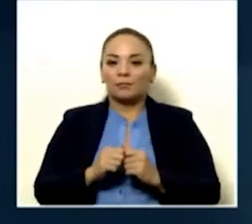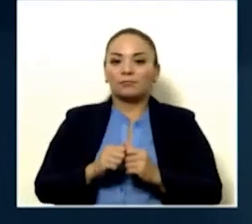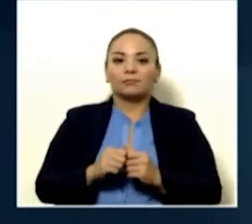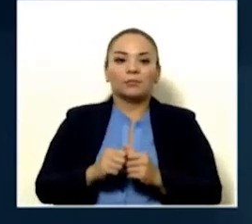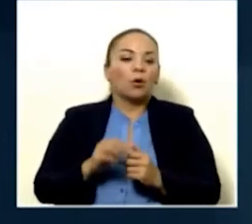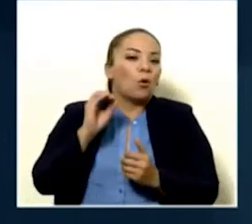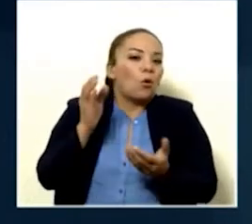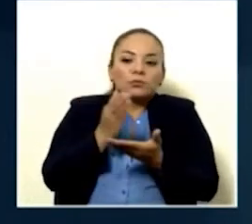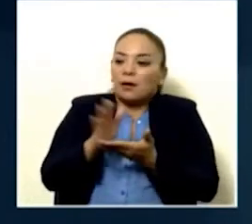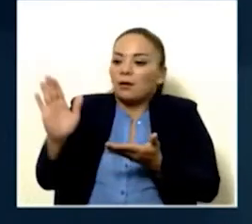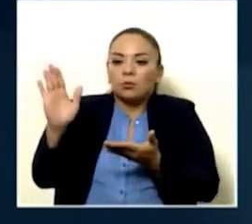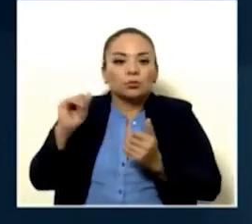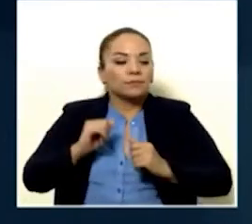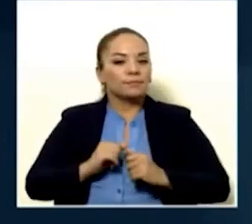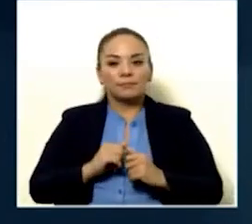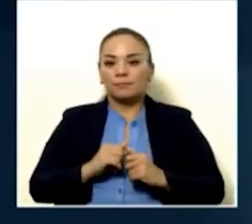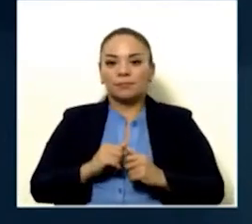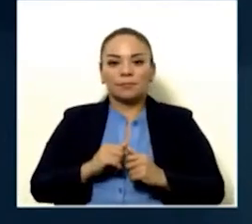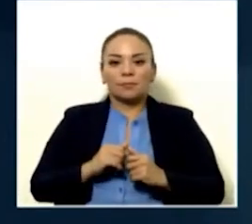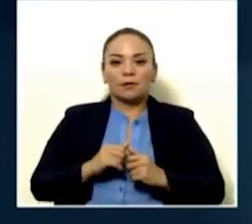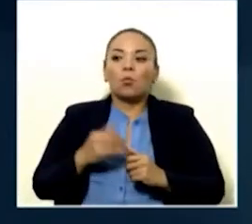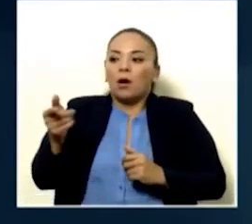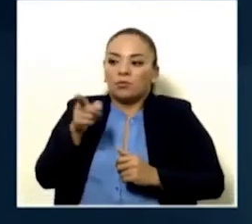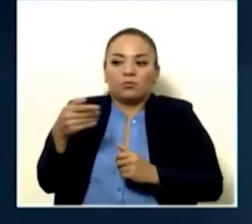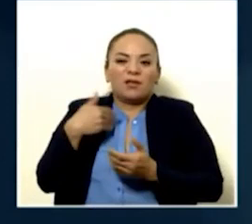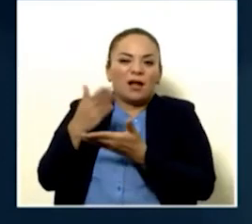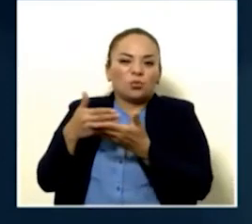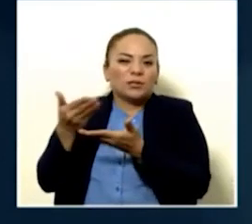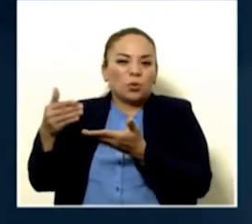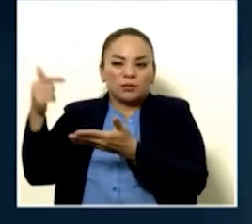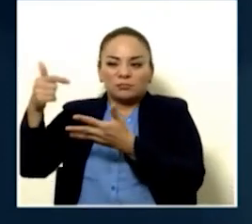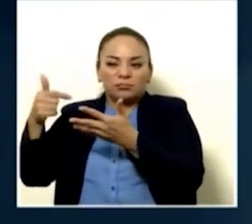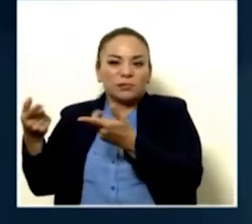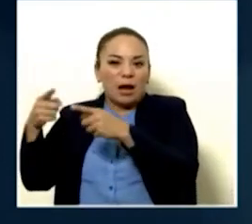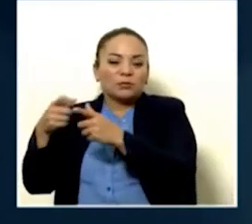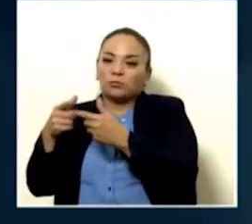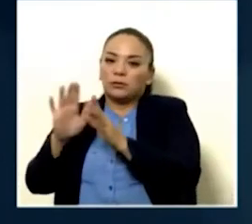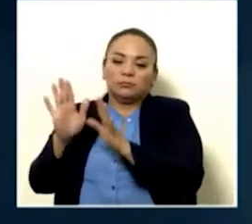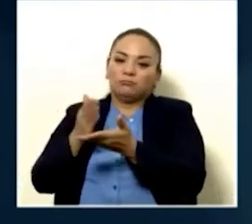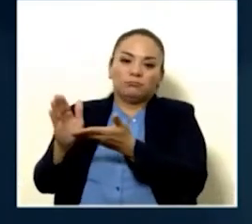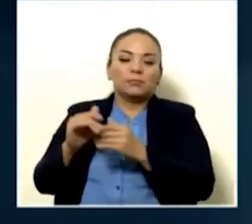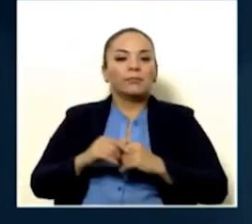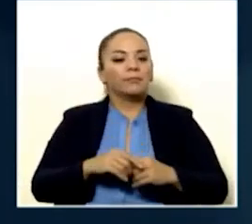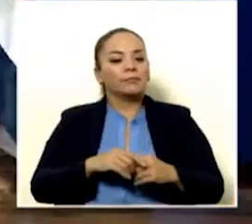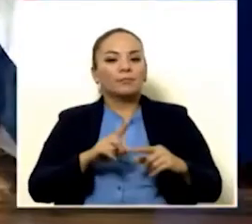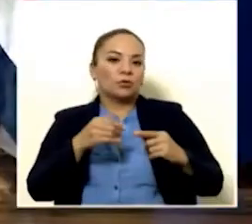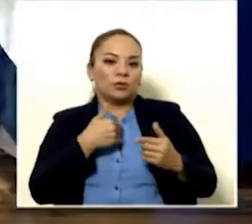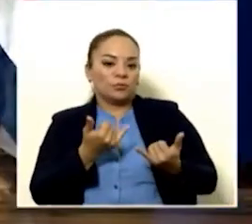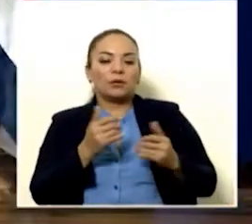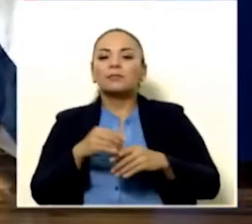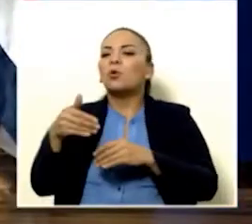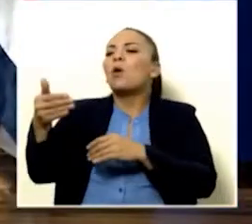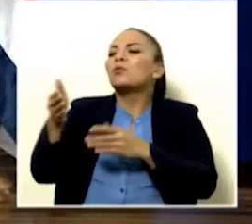completamente cuando tenemos cierto nivel de elementos. Pero en este momento no tenemos con qué. ¿Cuándo fue que se prepararon